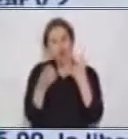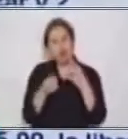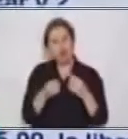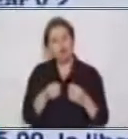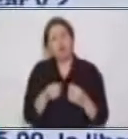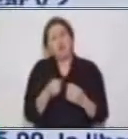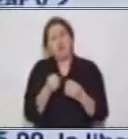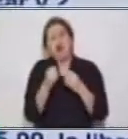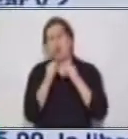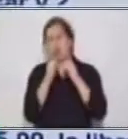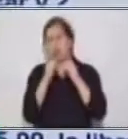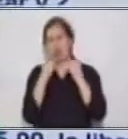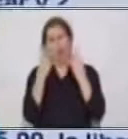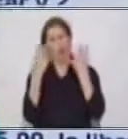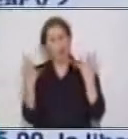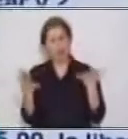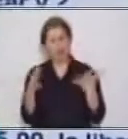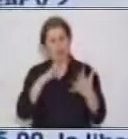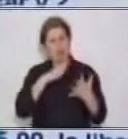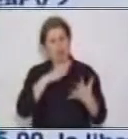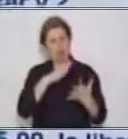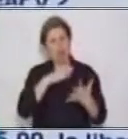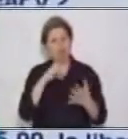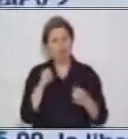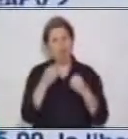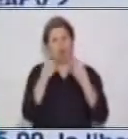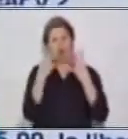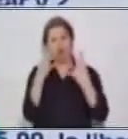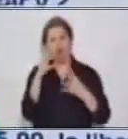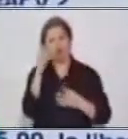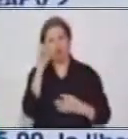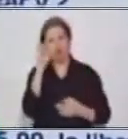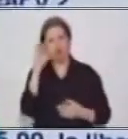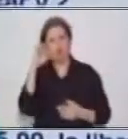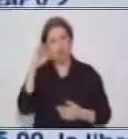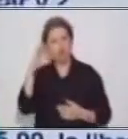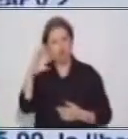para poder saber cuántos centavos tengo. ¿Cuántos decimales hay en esta operación?